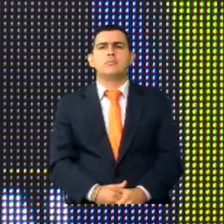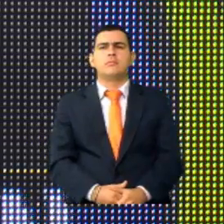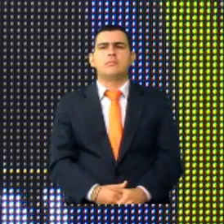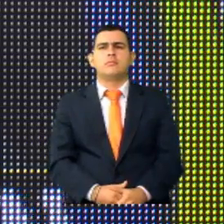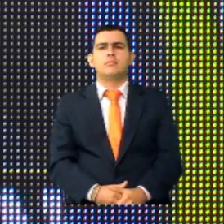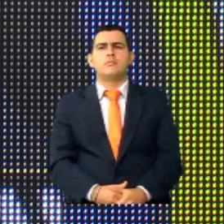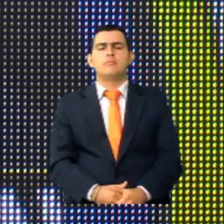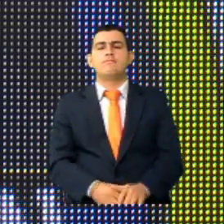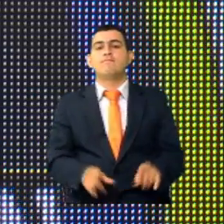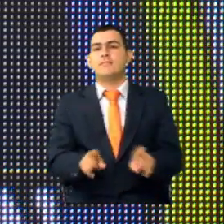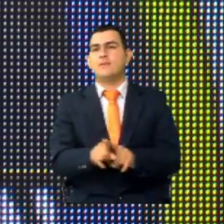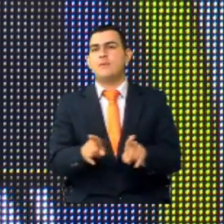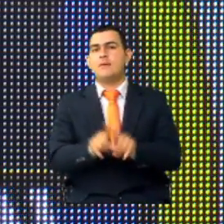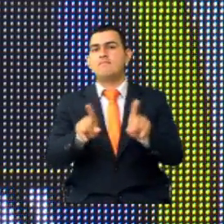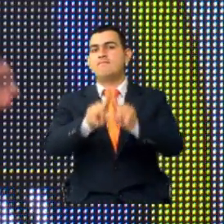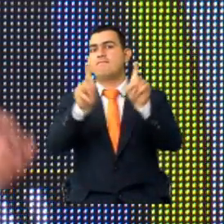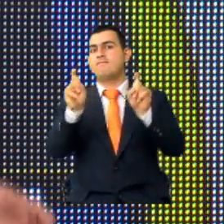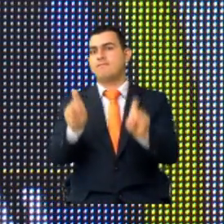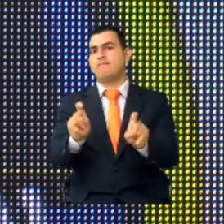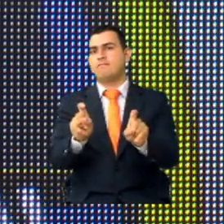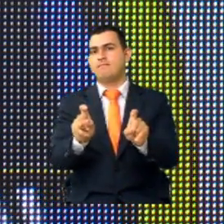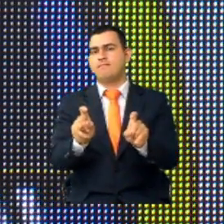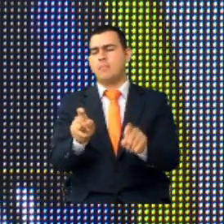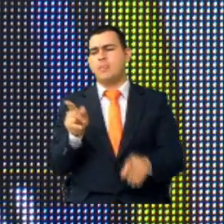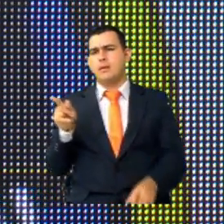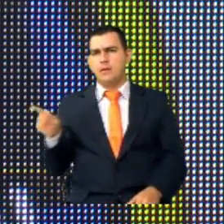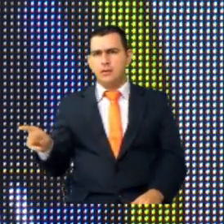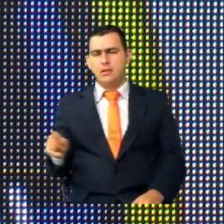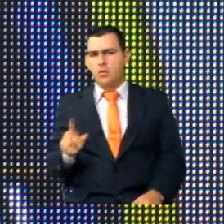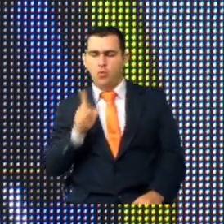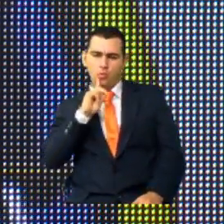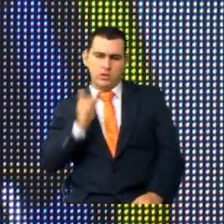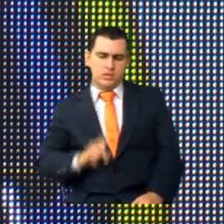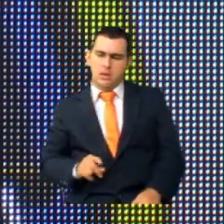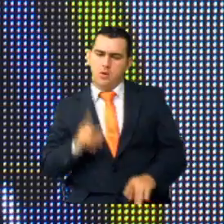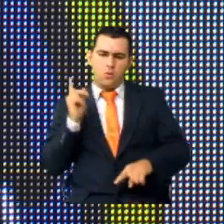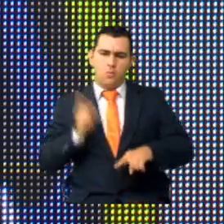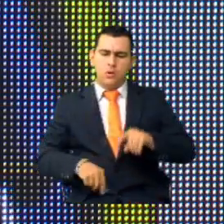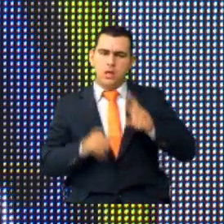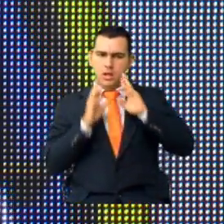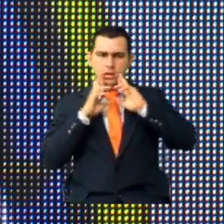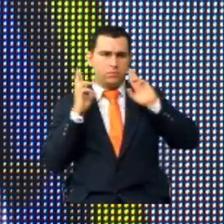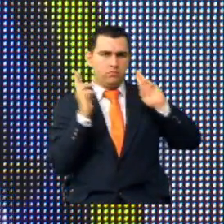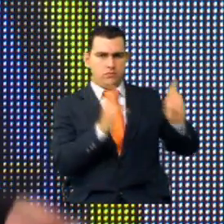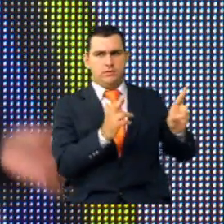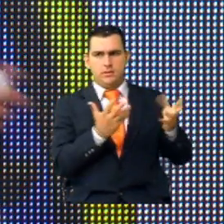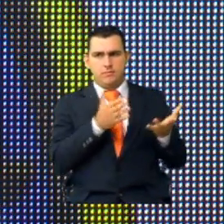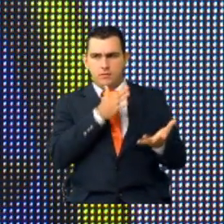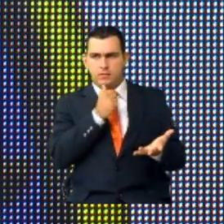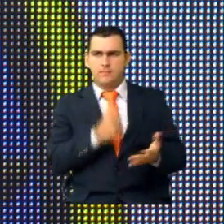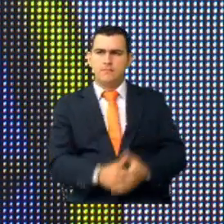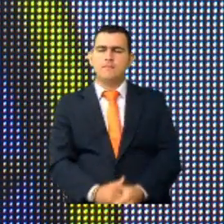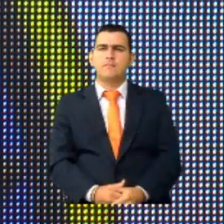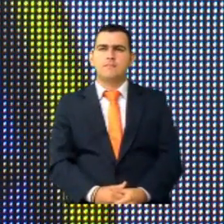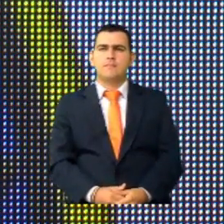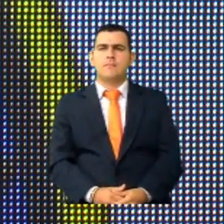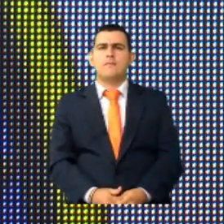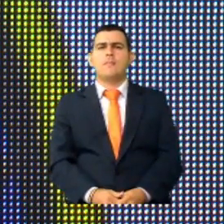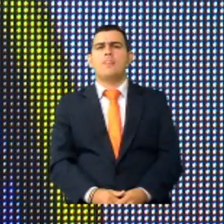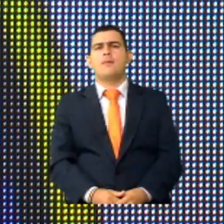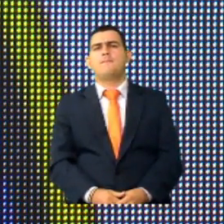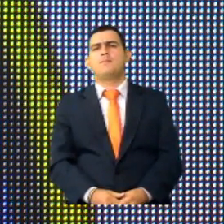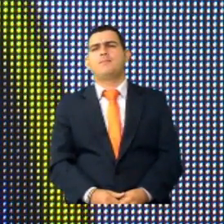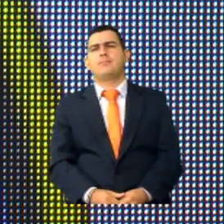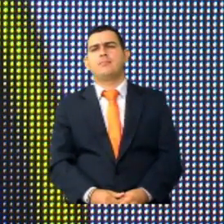Queda la pregunta planteada. La candidata no se encuentra aquí para darle una respuesta oportuna a esa pregunta.